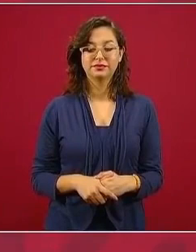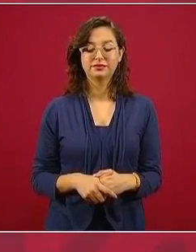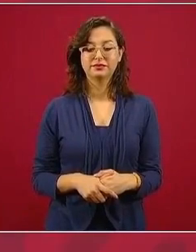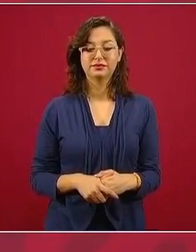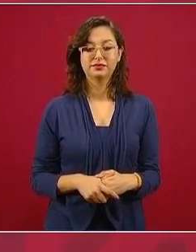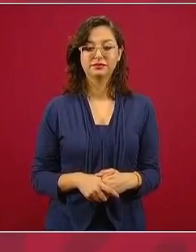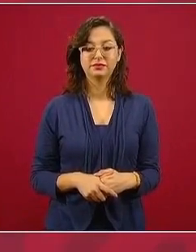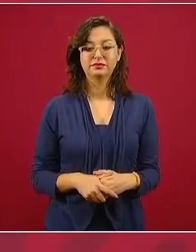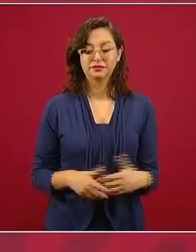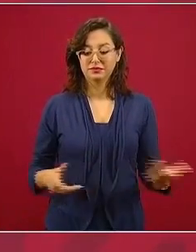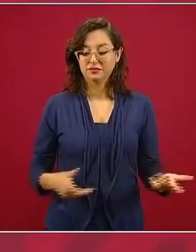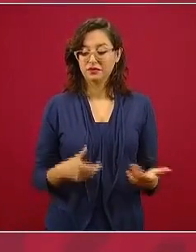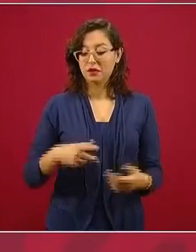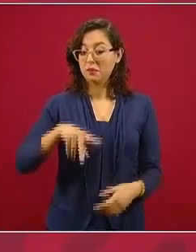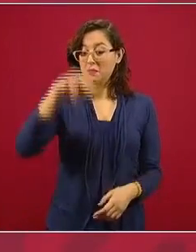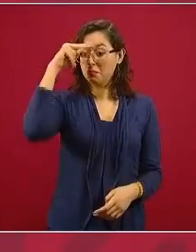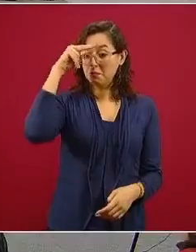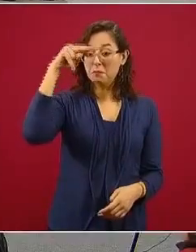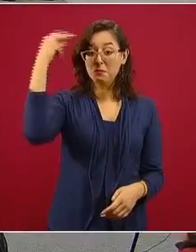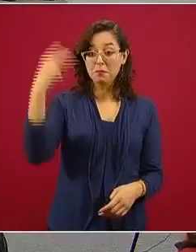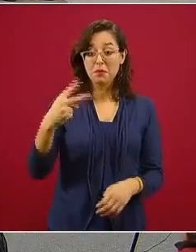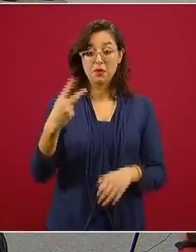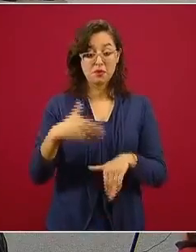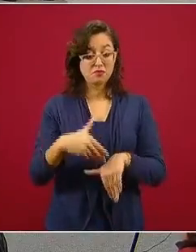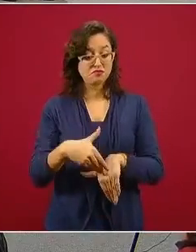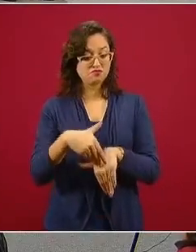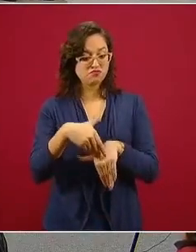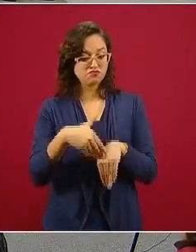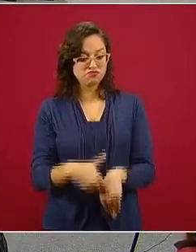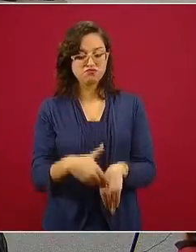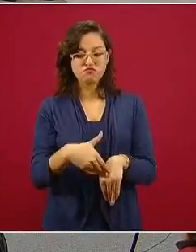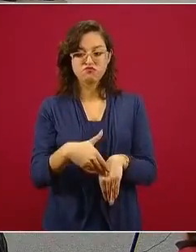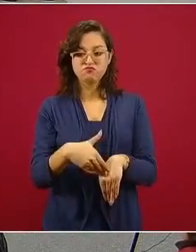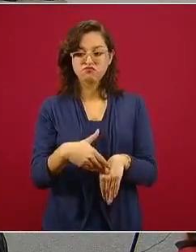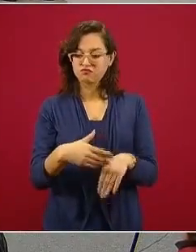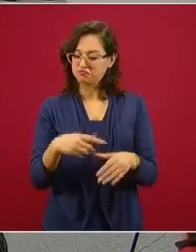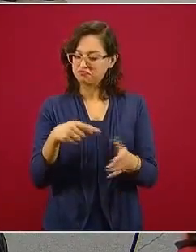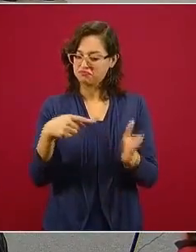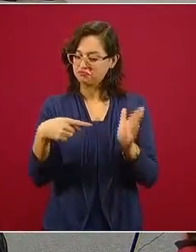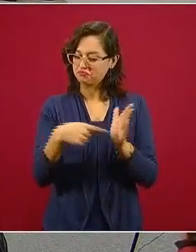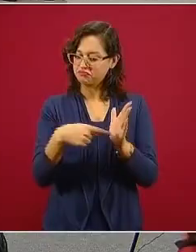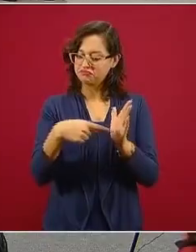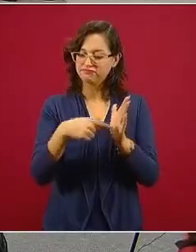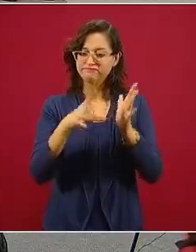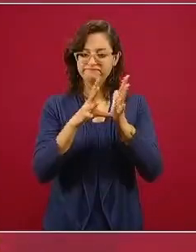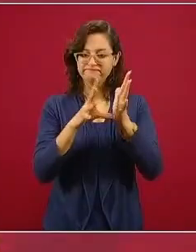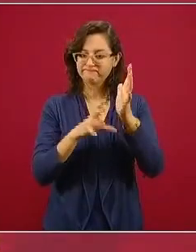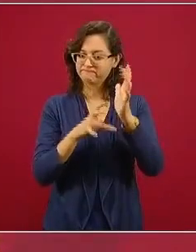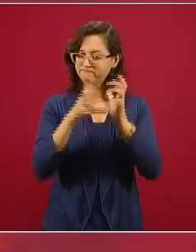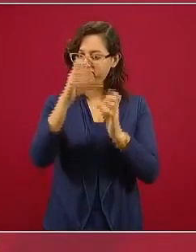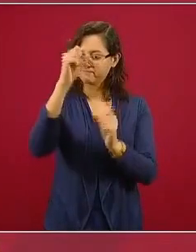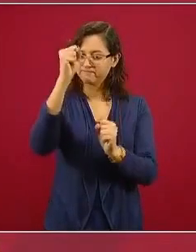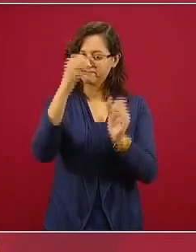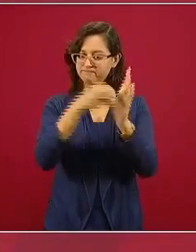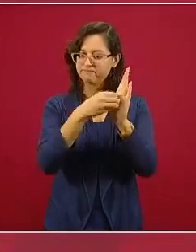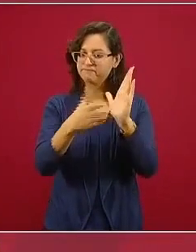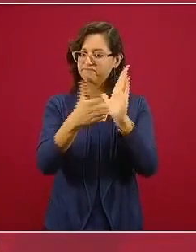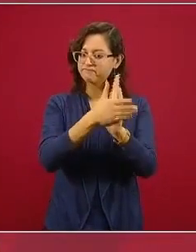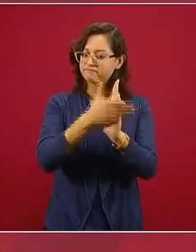guiamos, nos ceñimos a lo que está establecido en nuestra Constitución política,